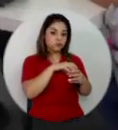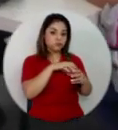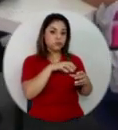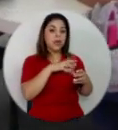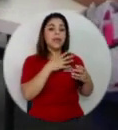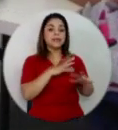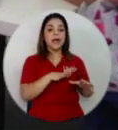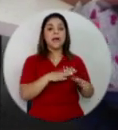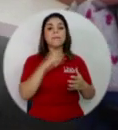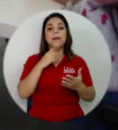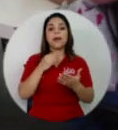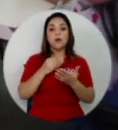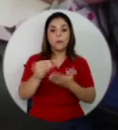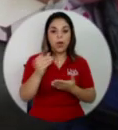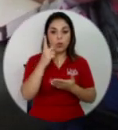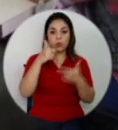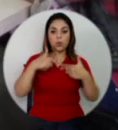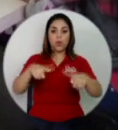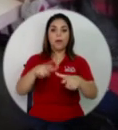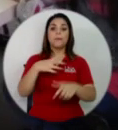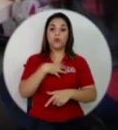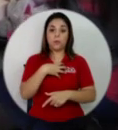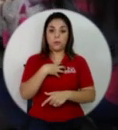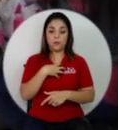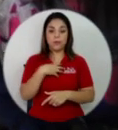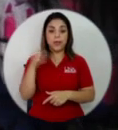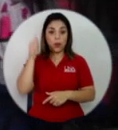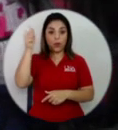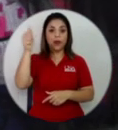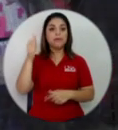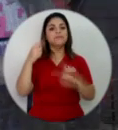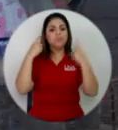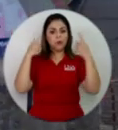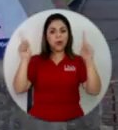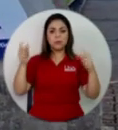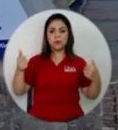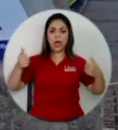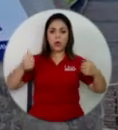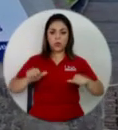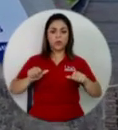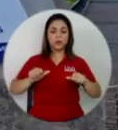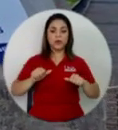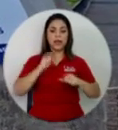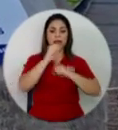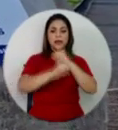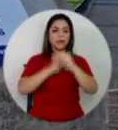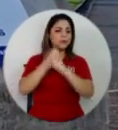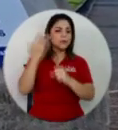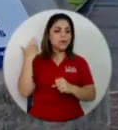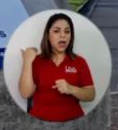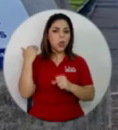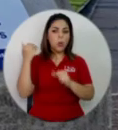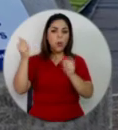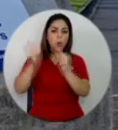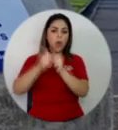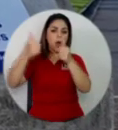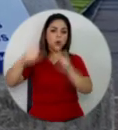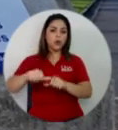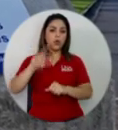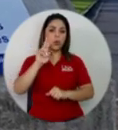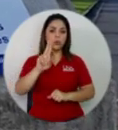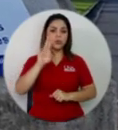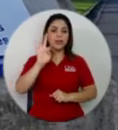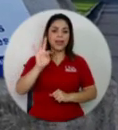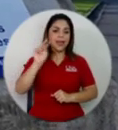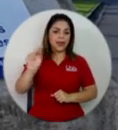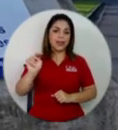con una sede propia en la sede interuniversitaria de Alajuela y alcanzamos un acuerdo el año pasado con la